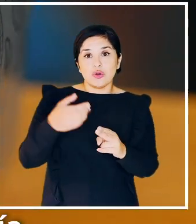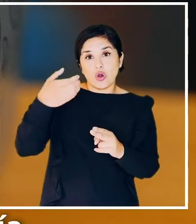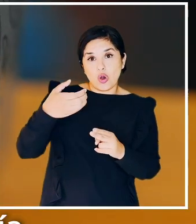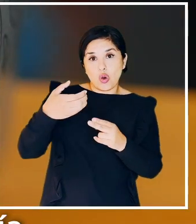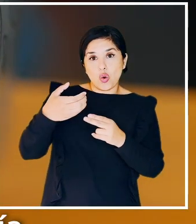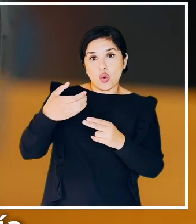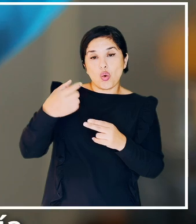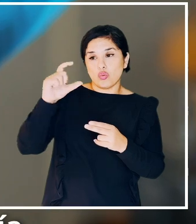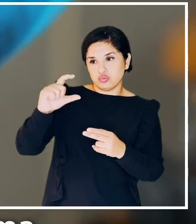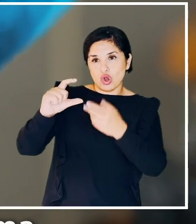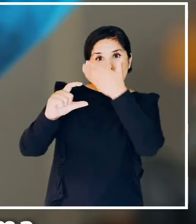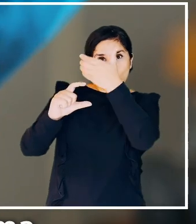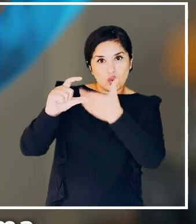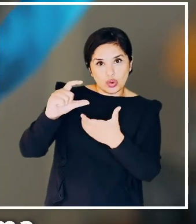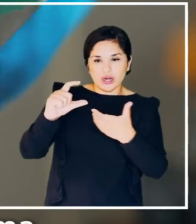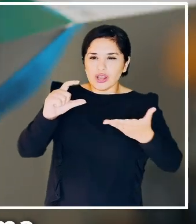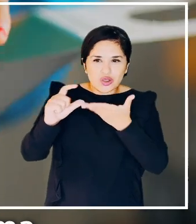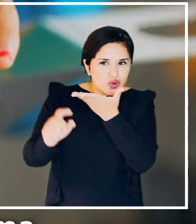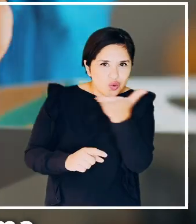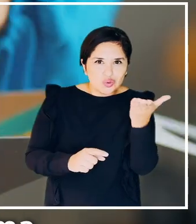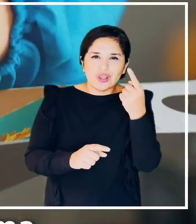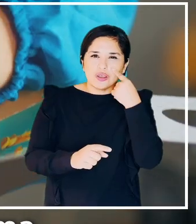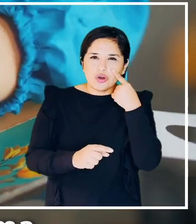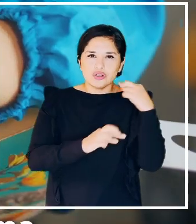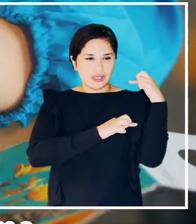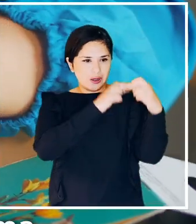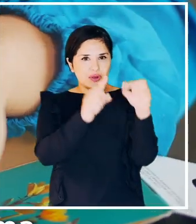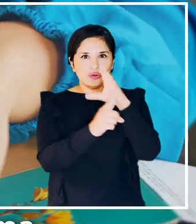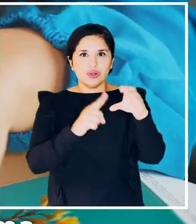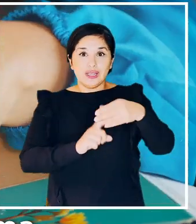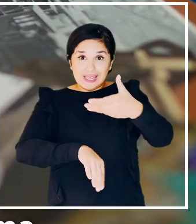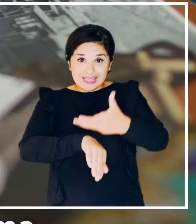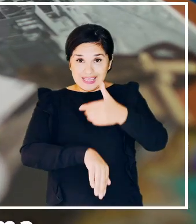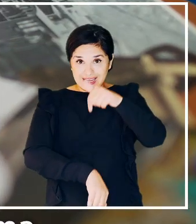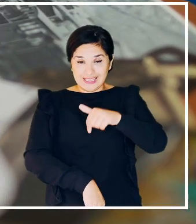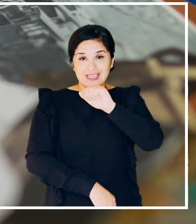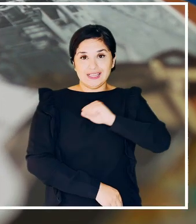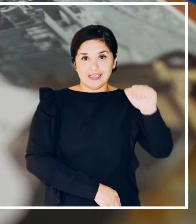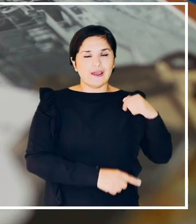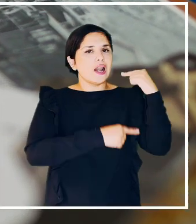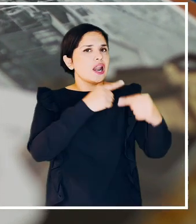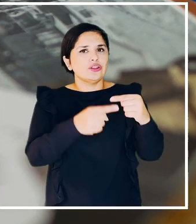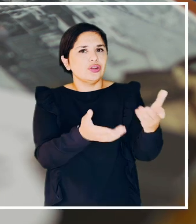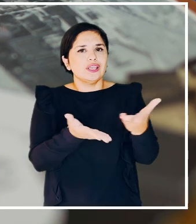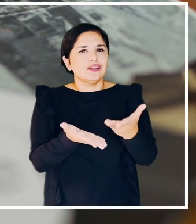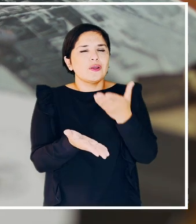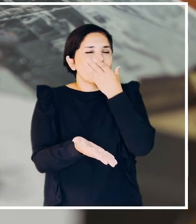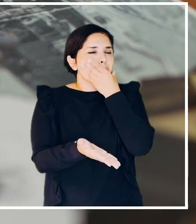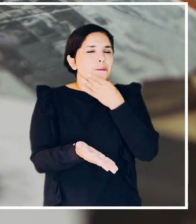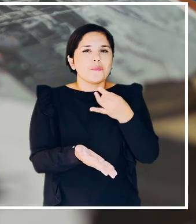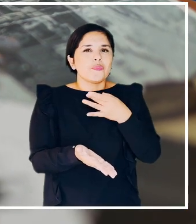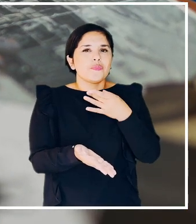QR aprovechando la tecnología y ustedes pueden saber de toda el patrimonio cultural que existe aquí en Atacama y toda la historia que ha brindado a